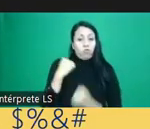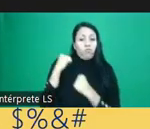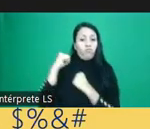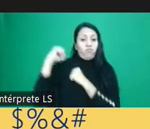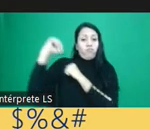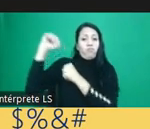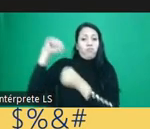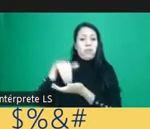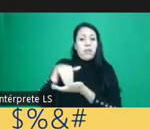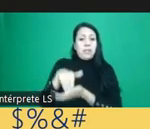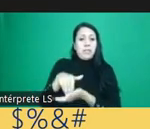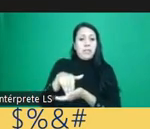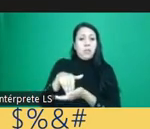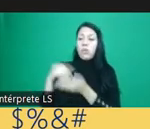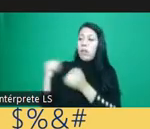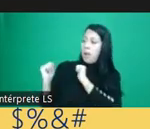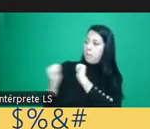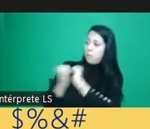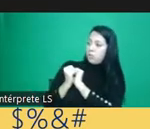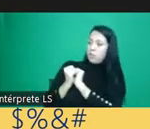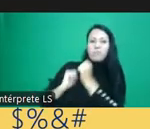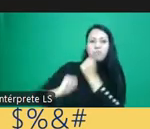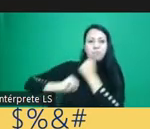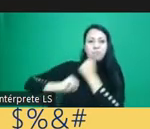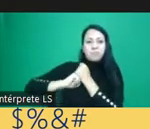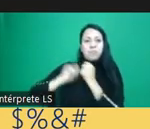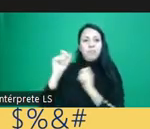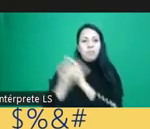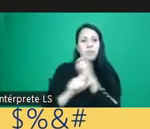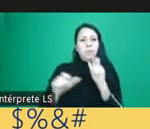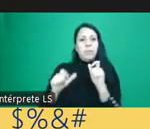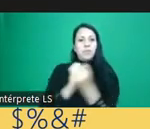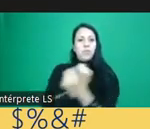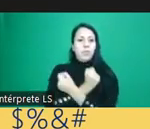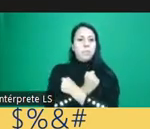la contención de quienes me aman. Así quedó mi poesía.